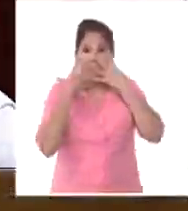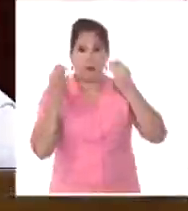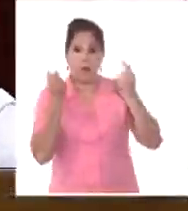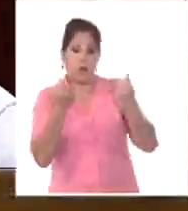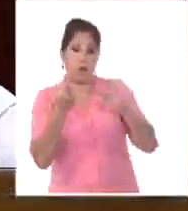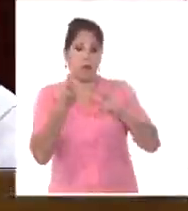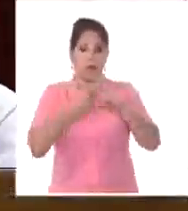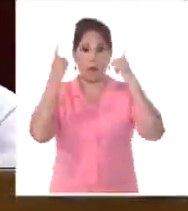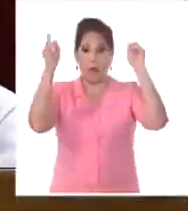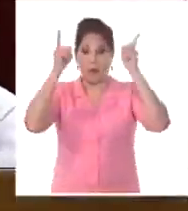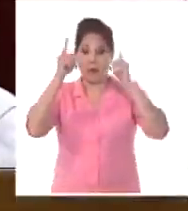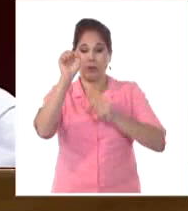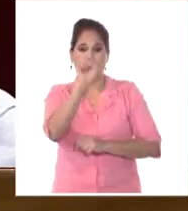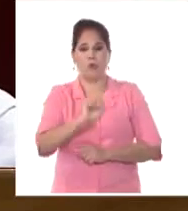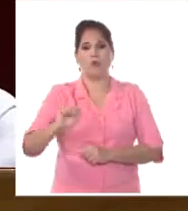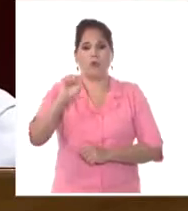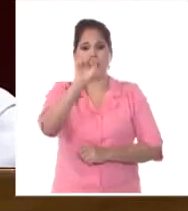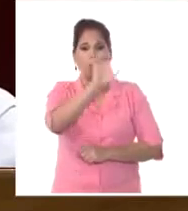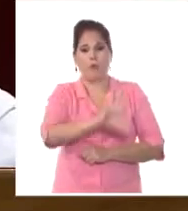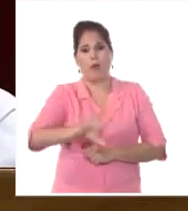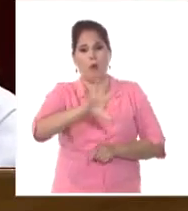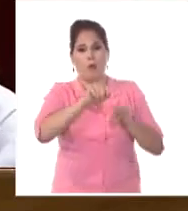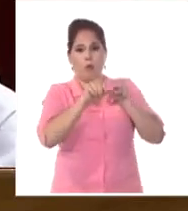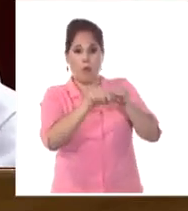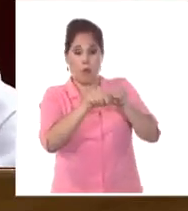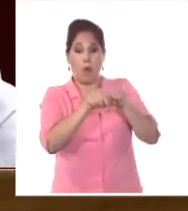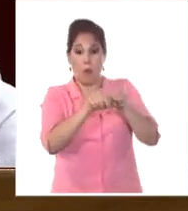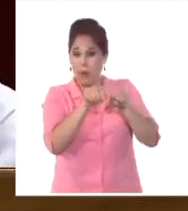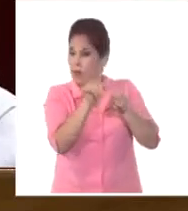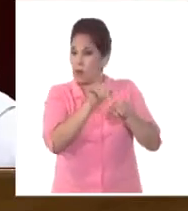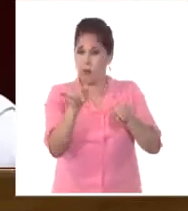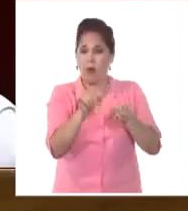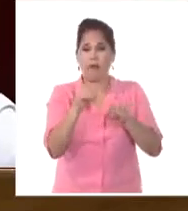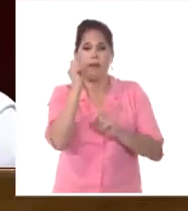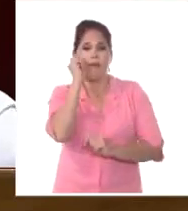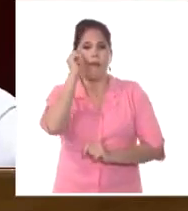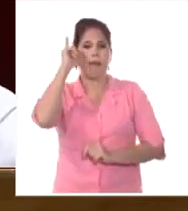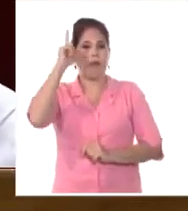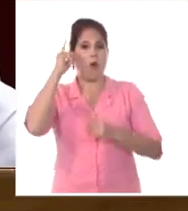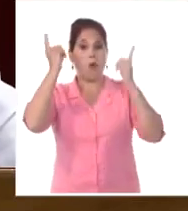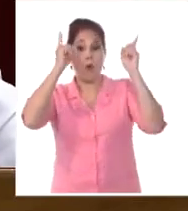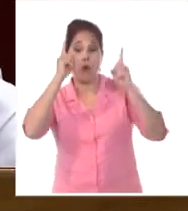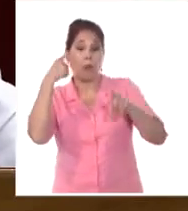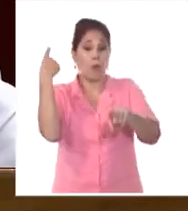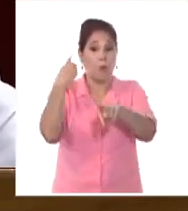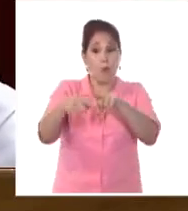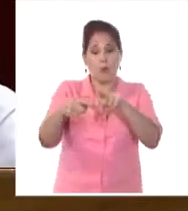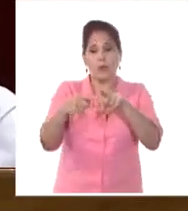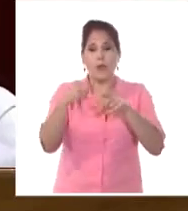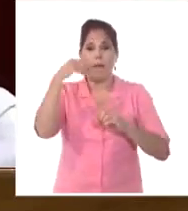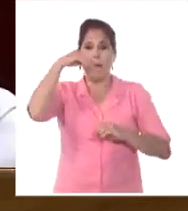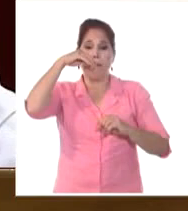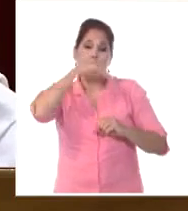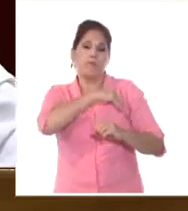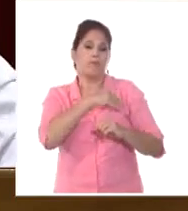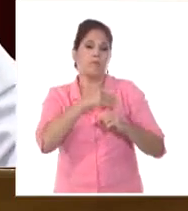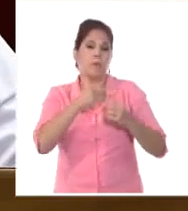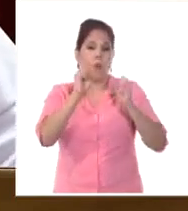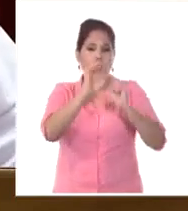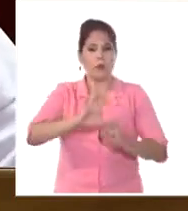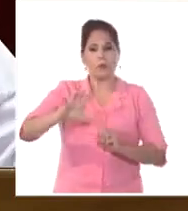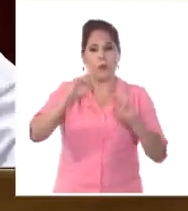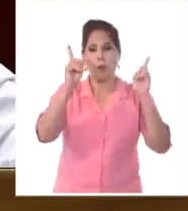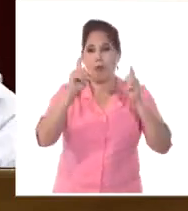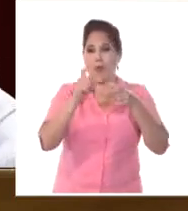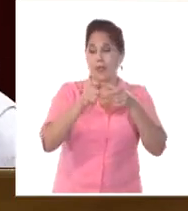y política del bloque socialista europeo, sobrevivió al desmontaje ideológico y al desplome moral de partidos y organizaciones